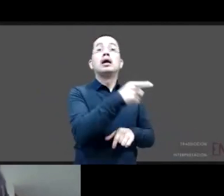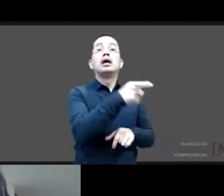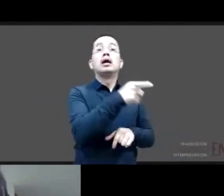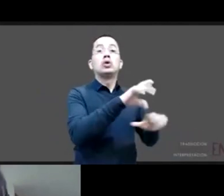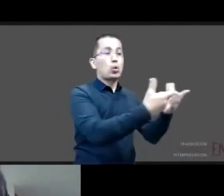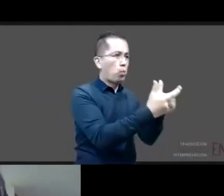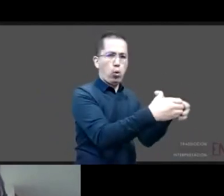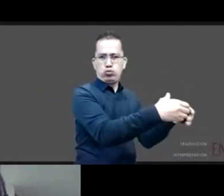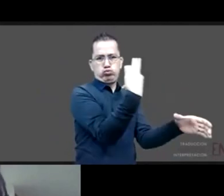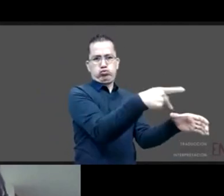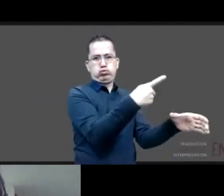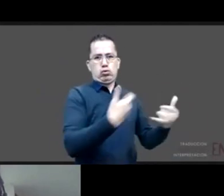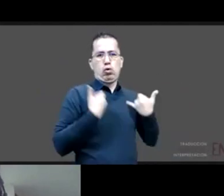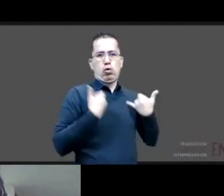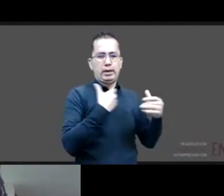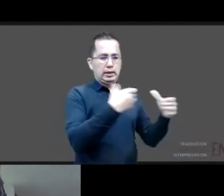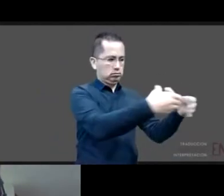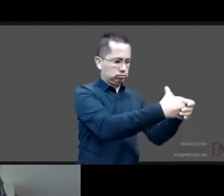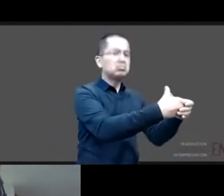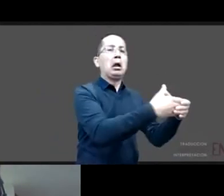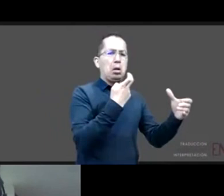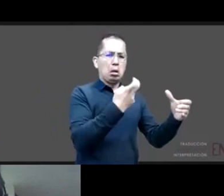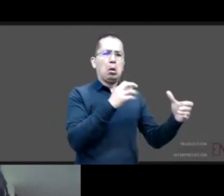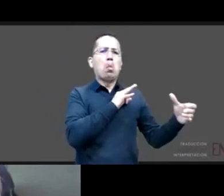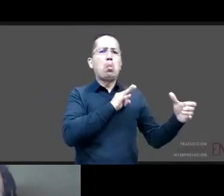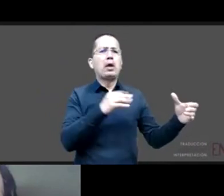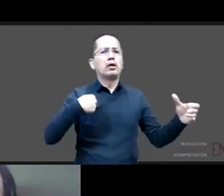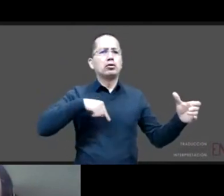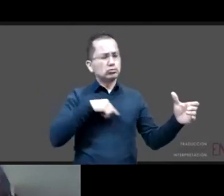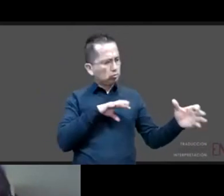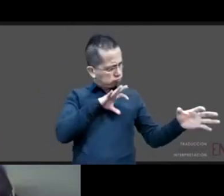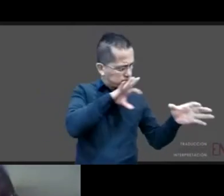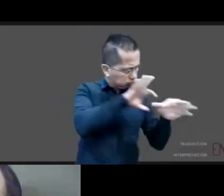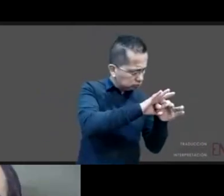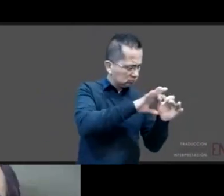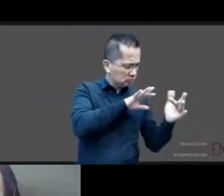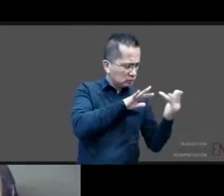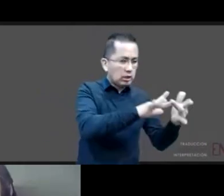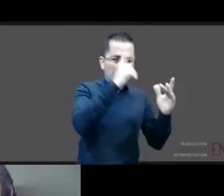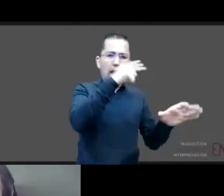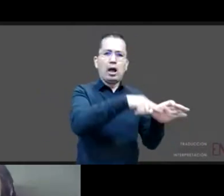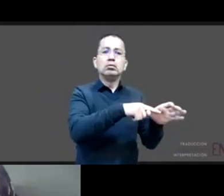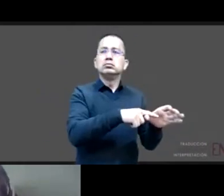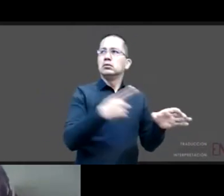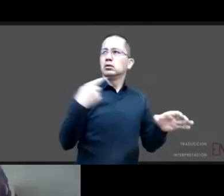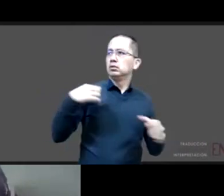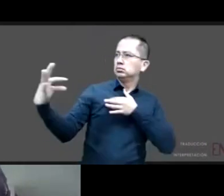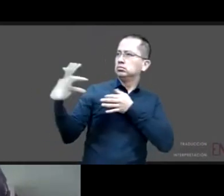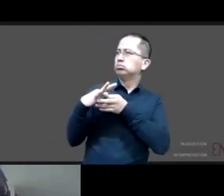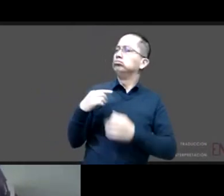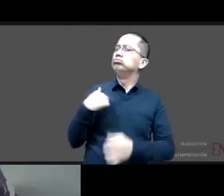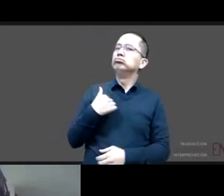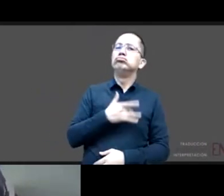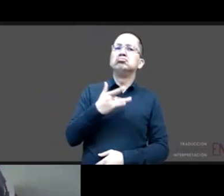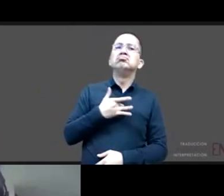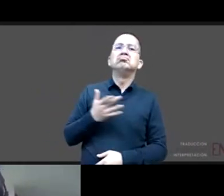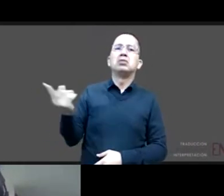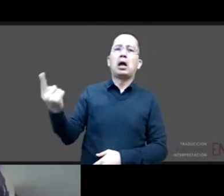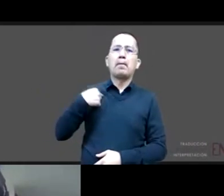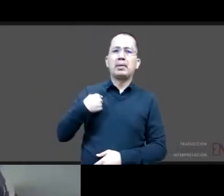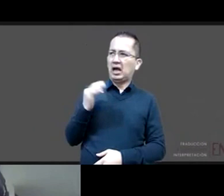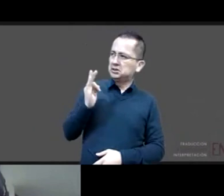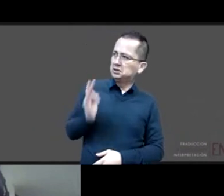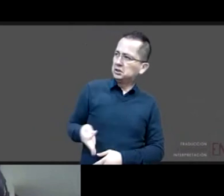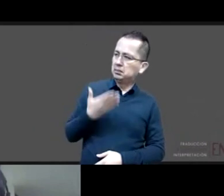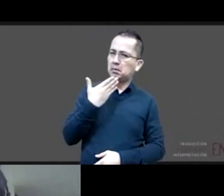son las que van a ser posible que ellos se sientan aceptados escuchados y podamos generar con ellos